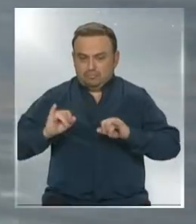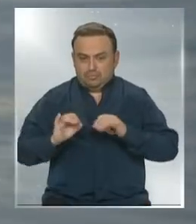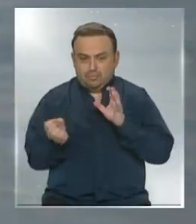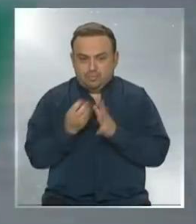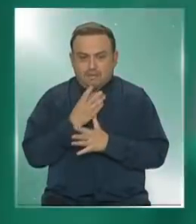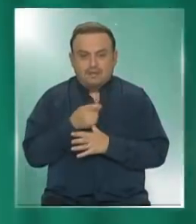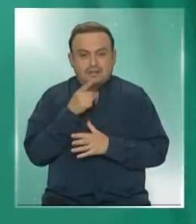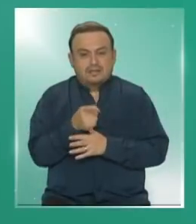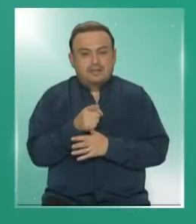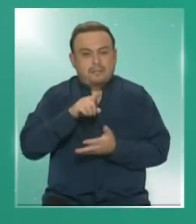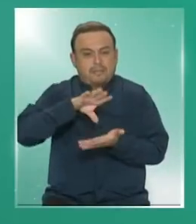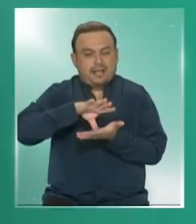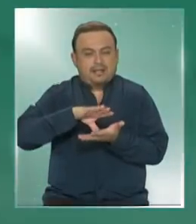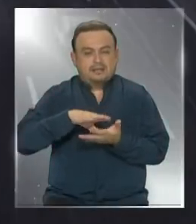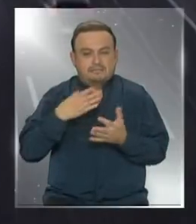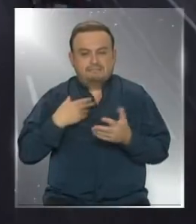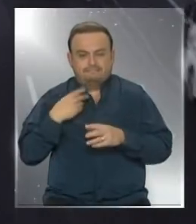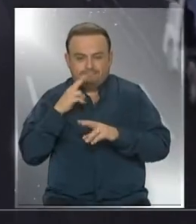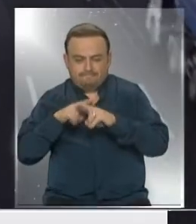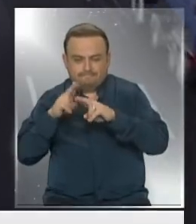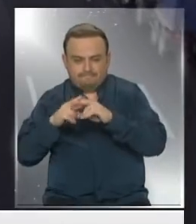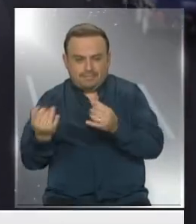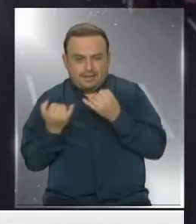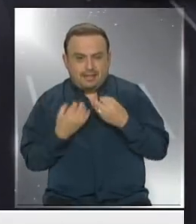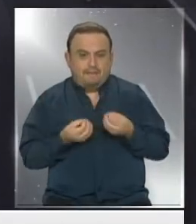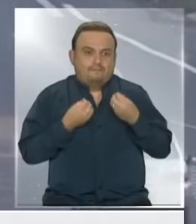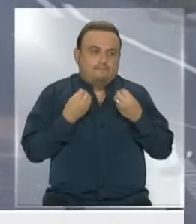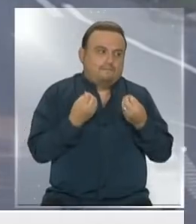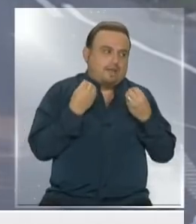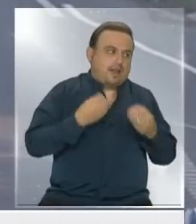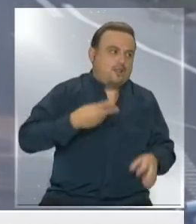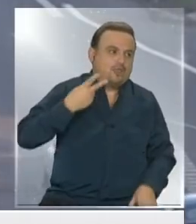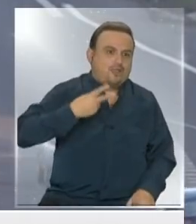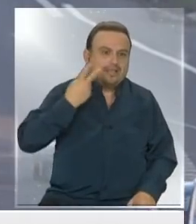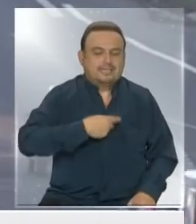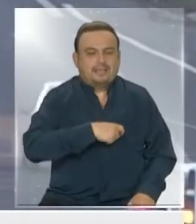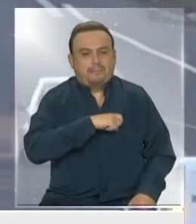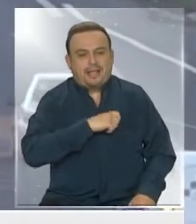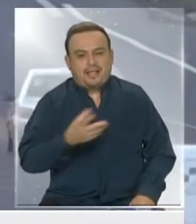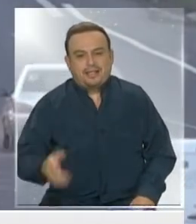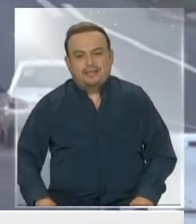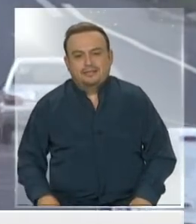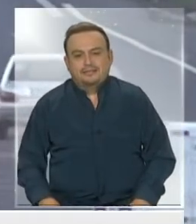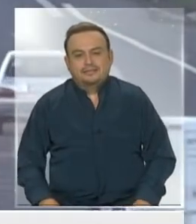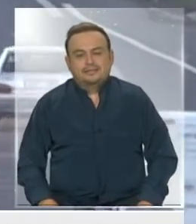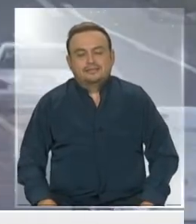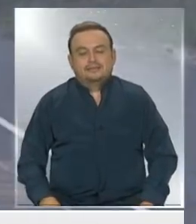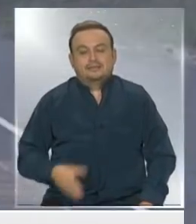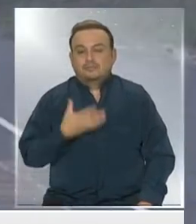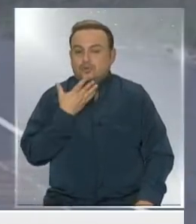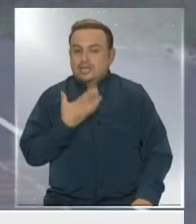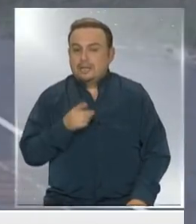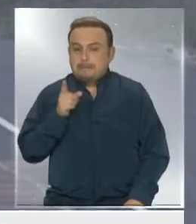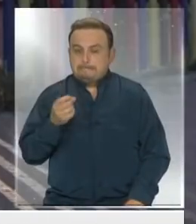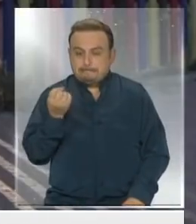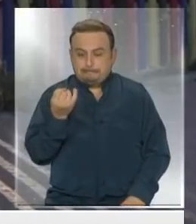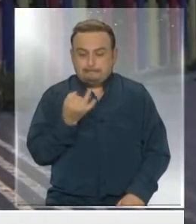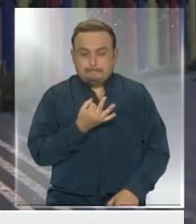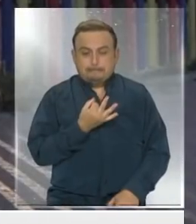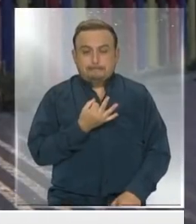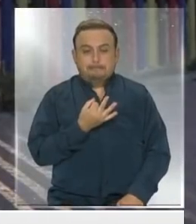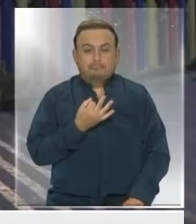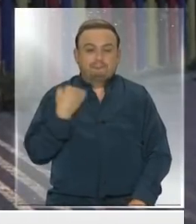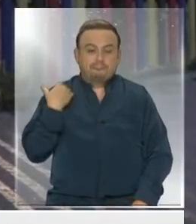ese país durante el día y que pasemos a revisar. Al fin buenas noticias. Al fin de España. Buenas noticias dentro de todo, porque el número de